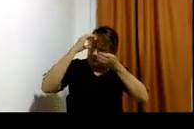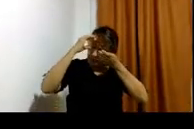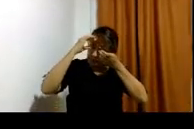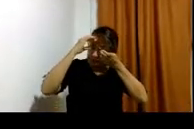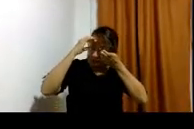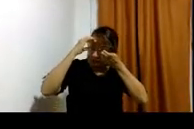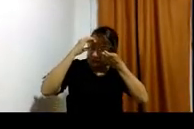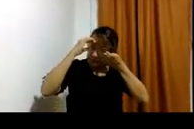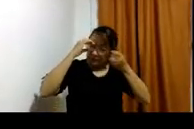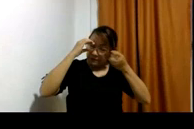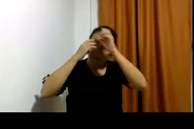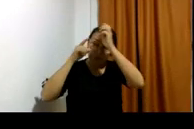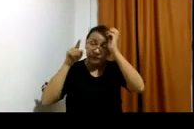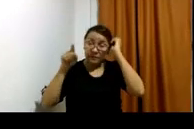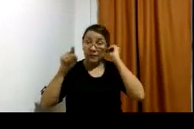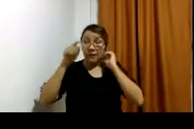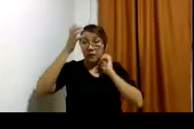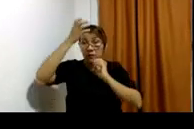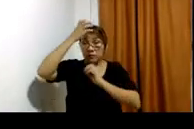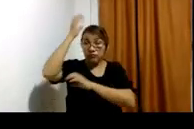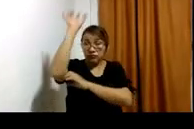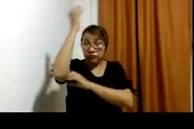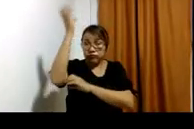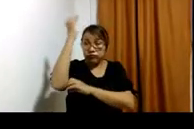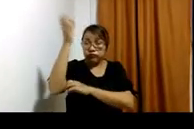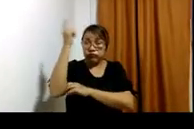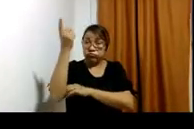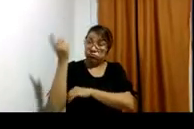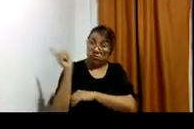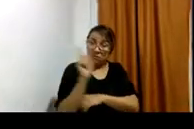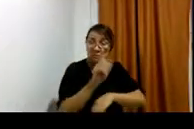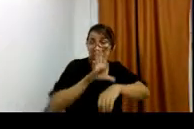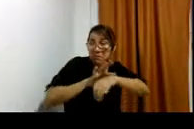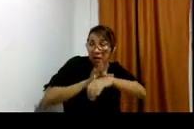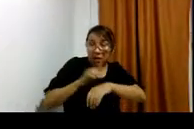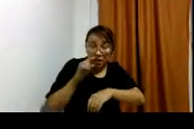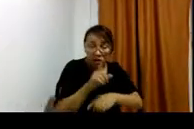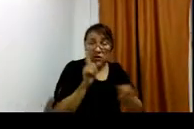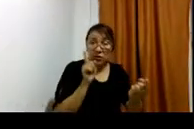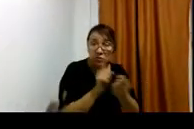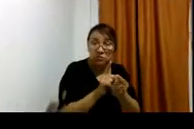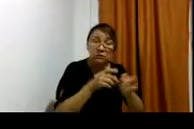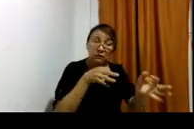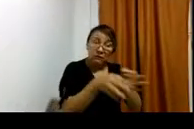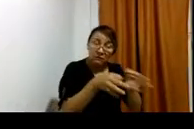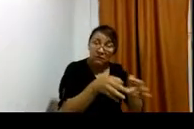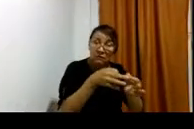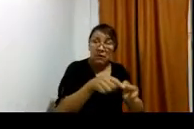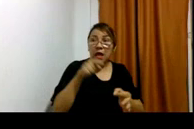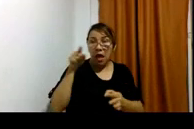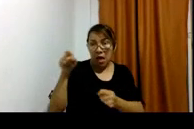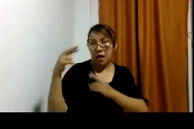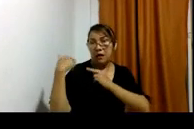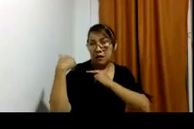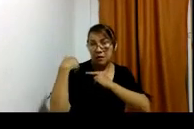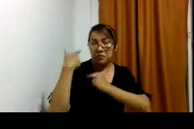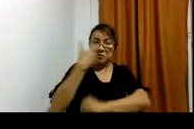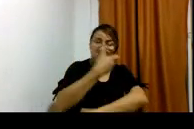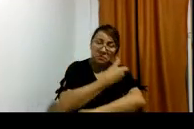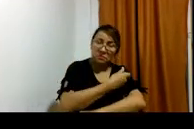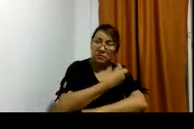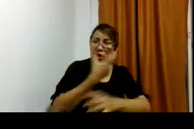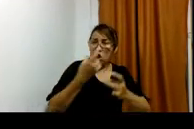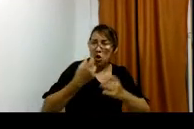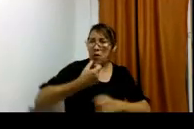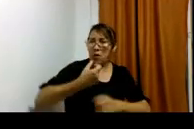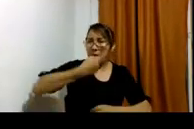conozcamos algunos medicamentos básicos que nos lo dan siempre en las EPS, porque a mí me sirvió, pues a él también le va a funcionar, estamos cometiendo un